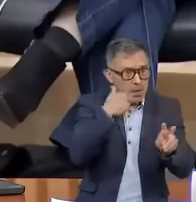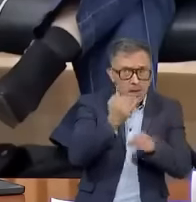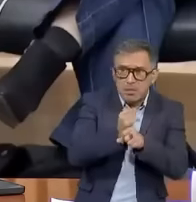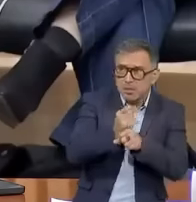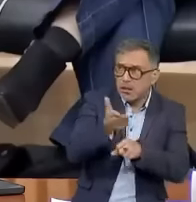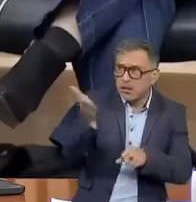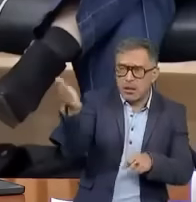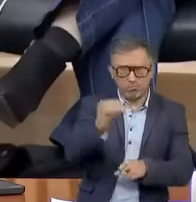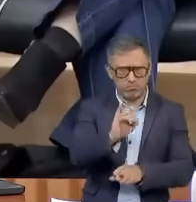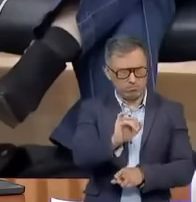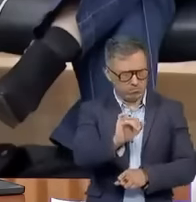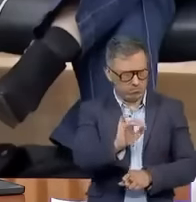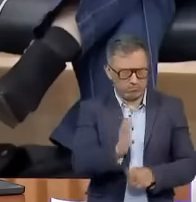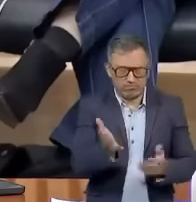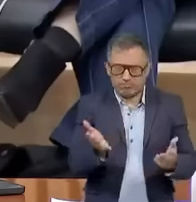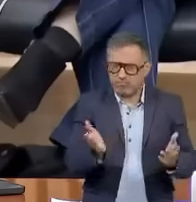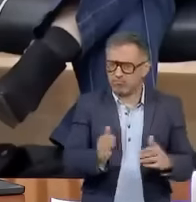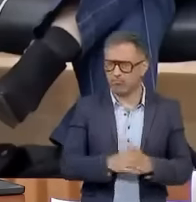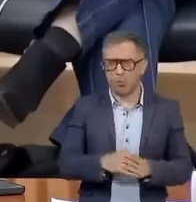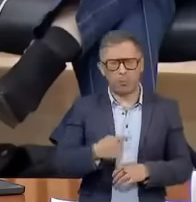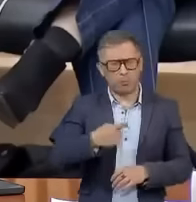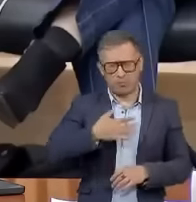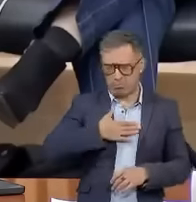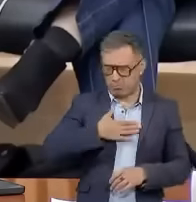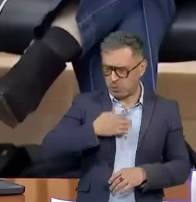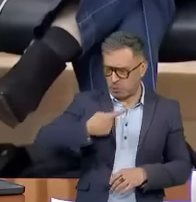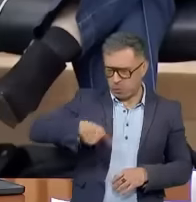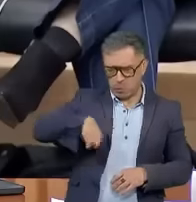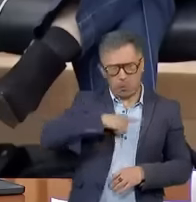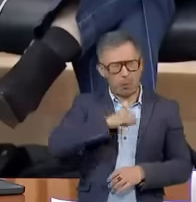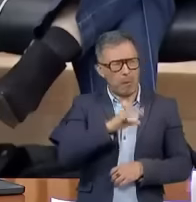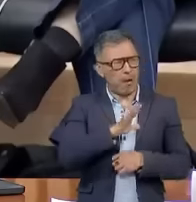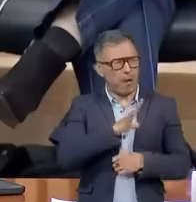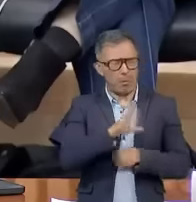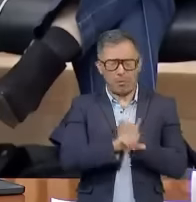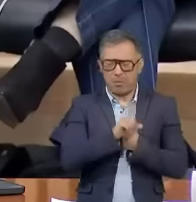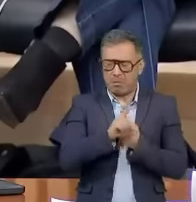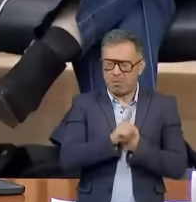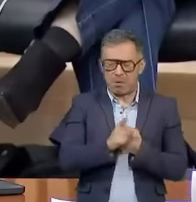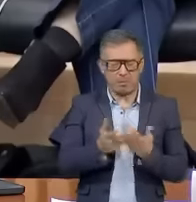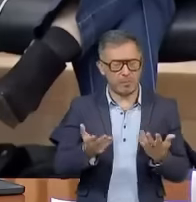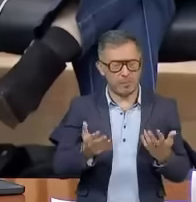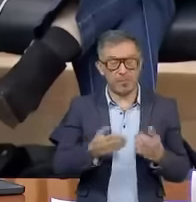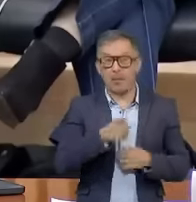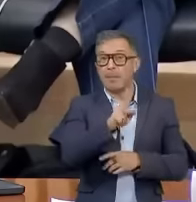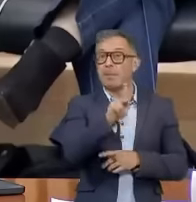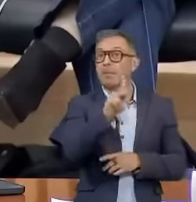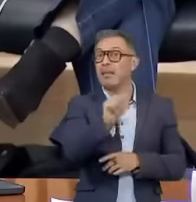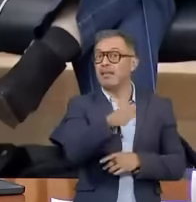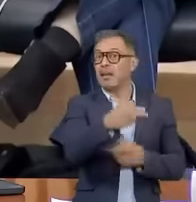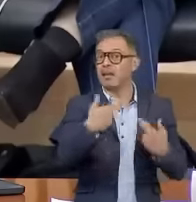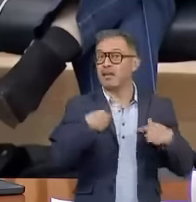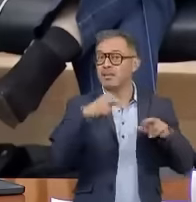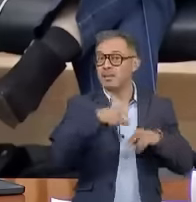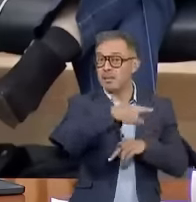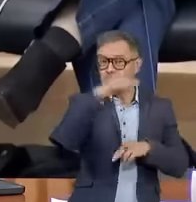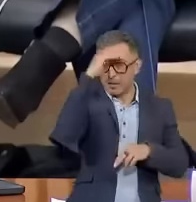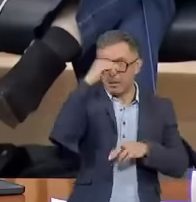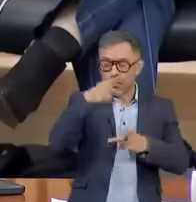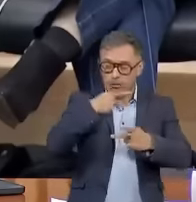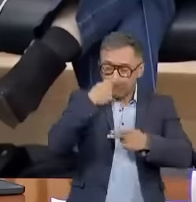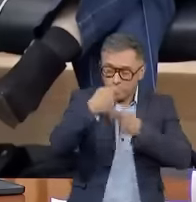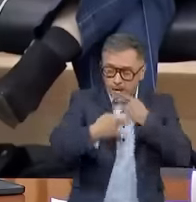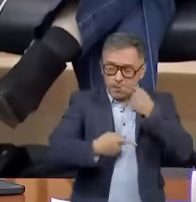absolutamente ningún ningún problema pero el representante del PT cree que repitiendo y repitiendo y repitiendo